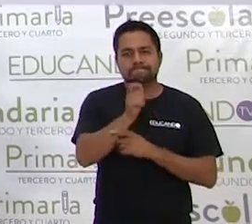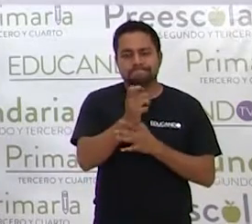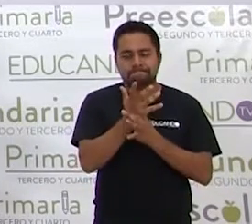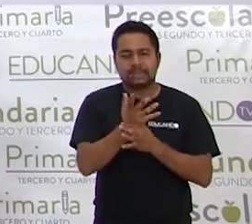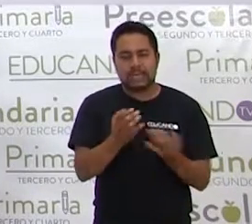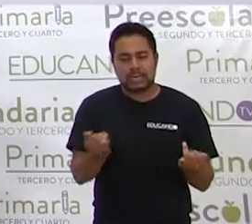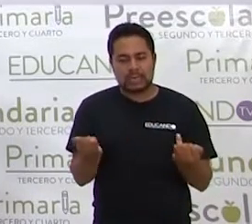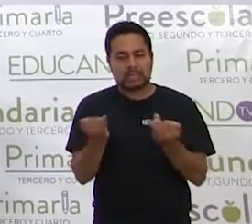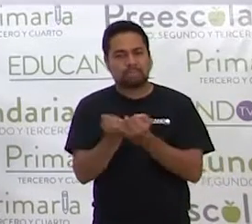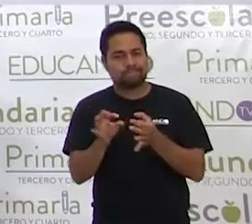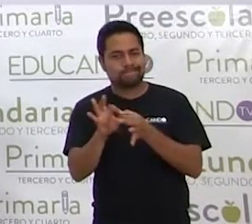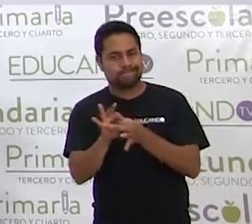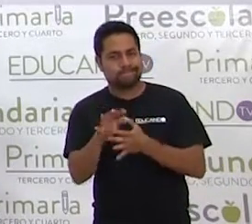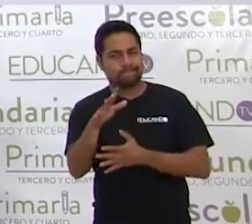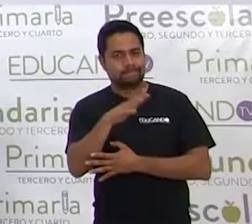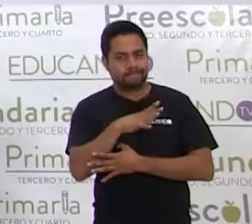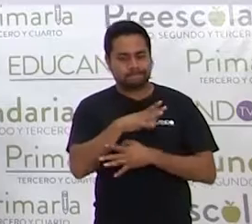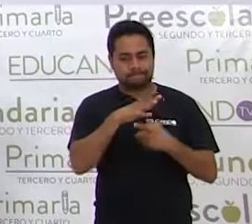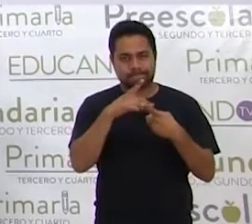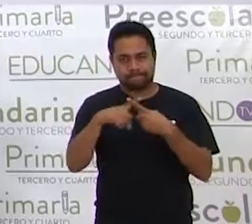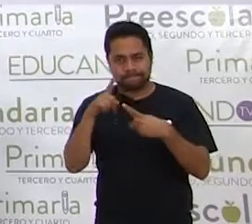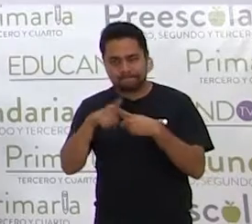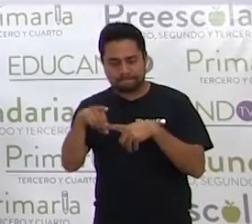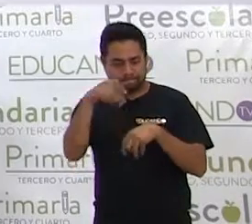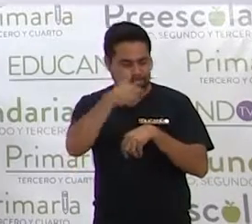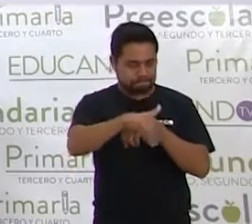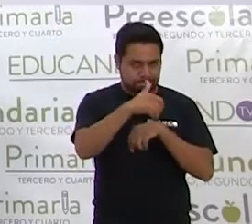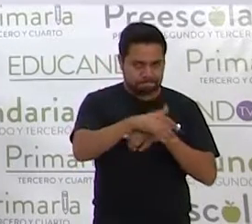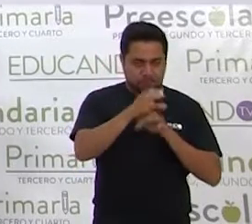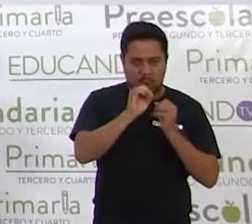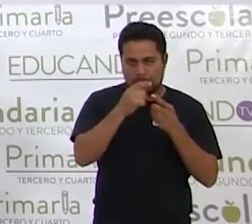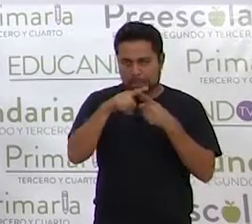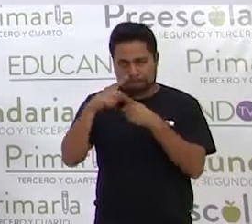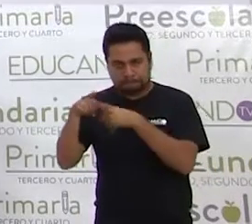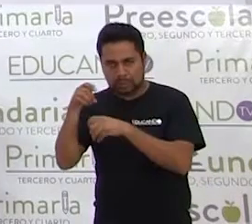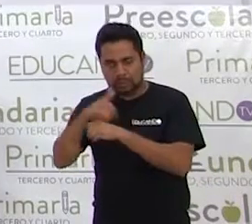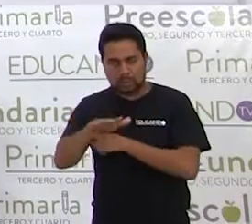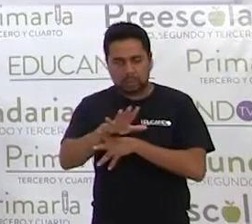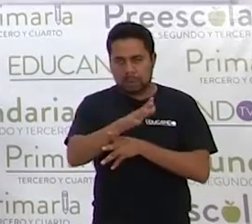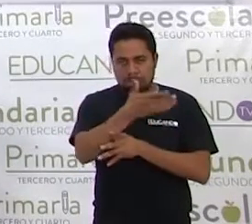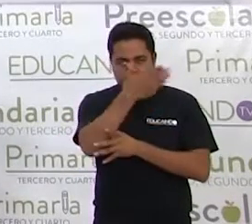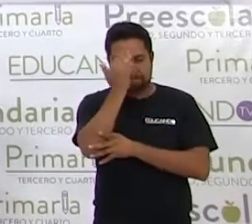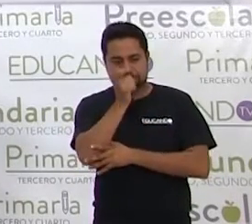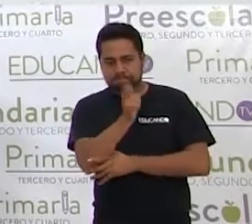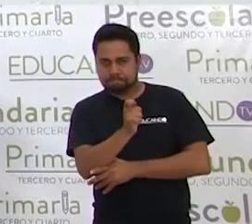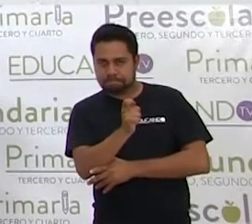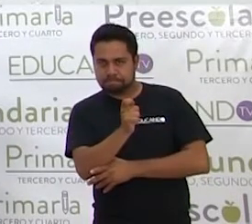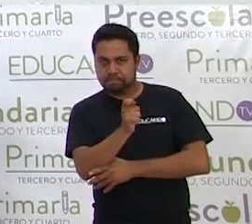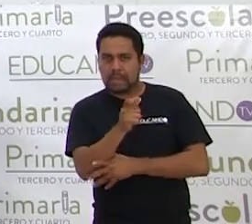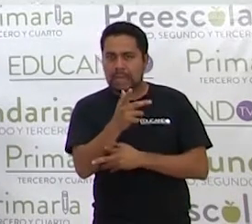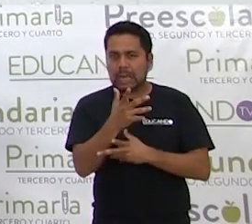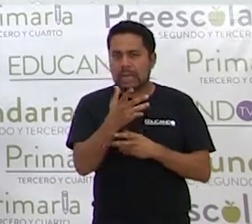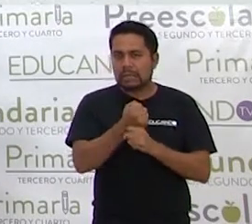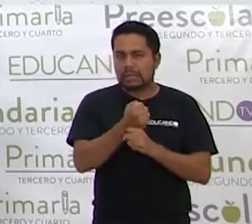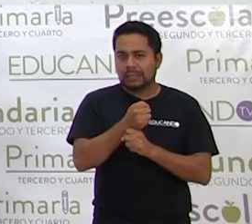la que existe una o varias cantidades desconocidas llamadas incógnitas